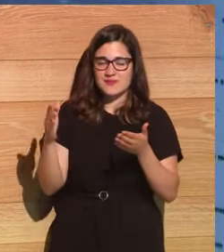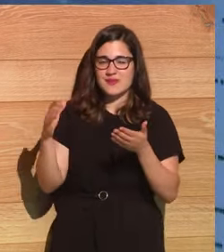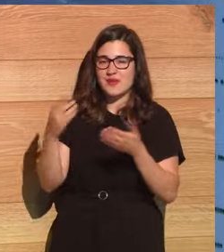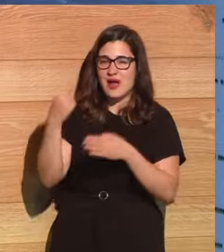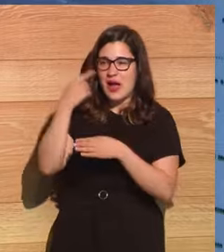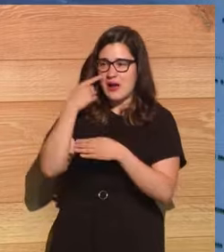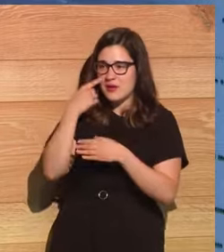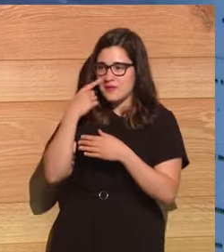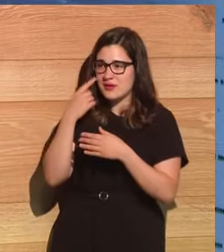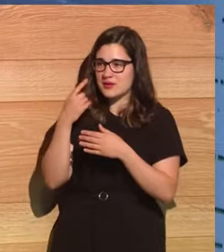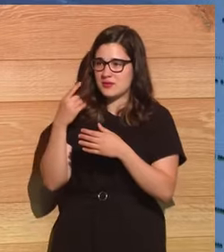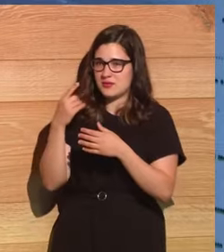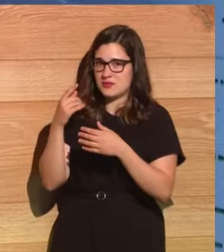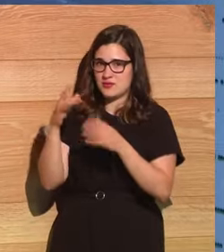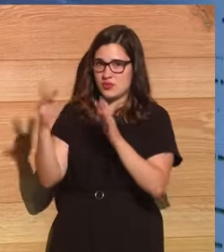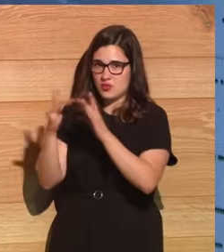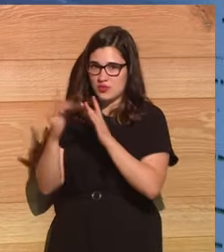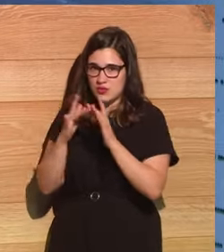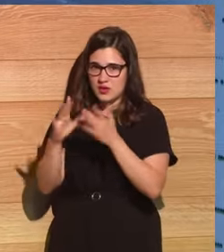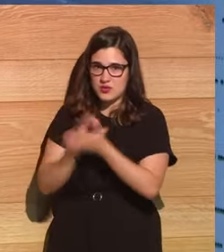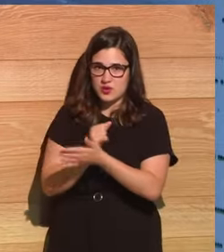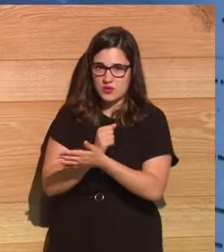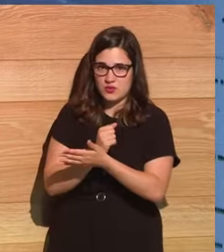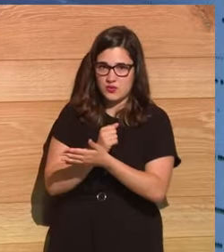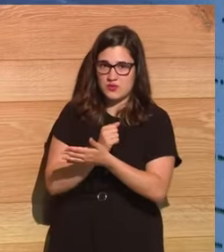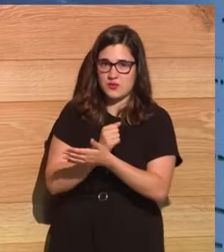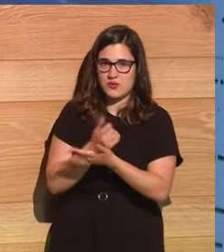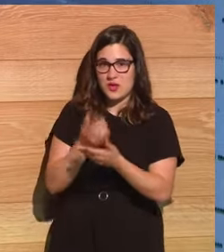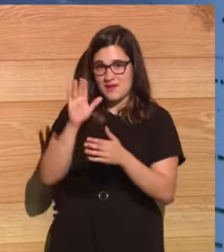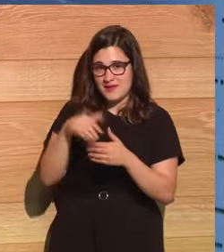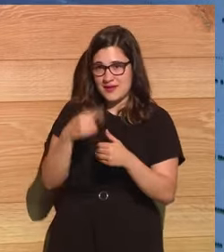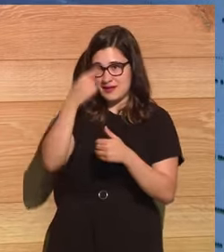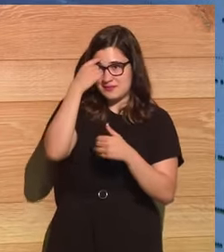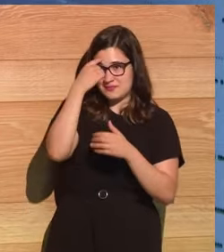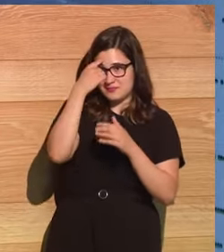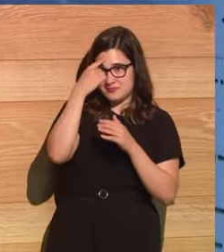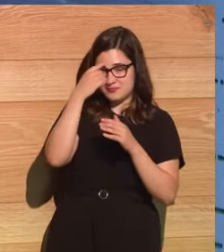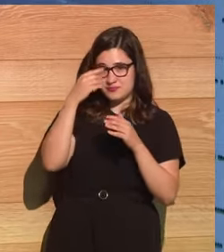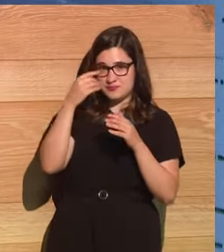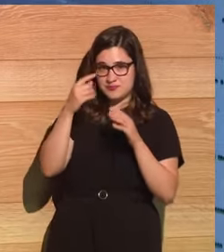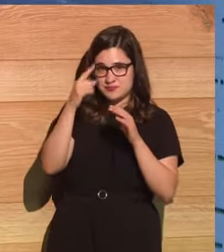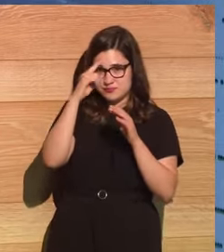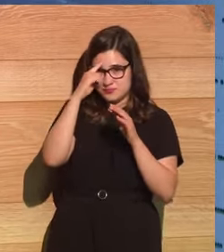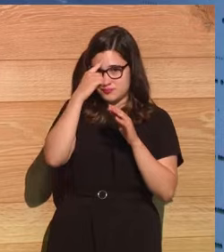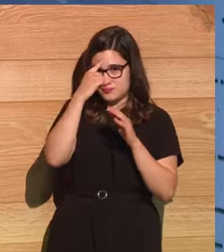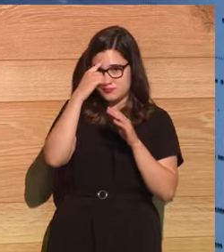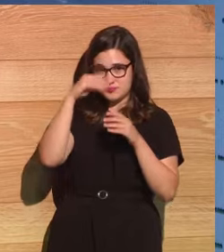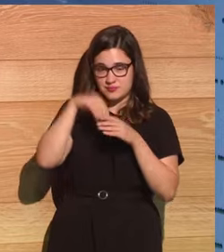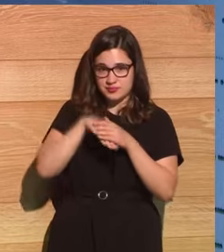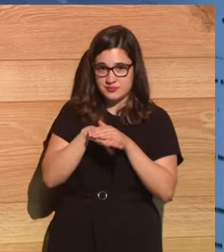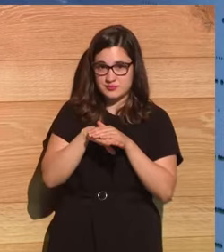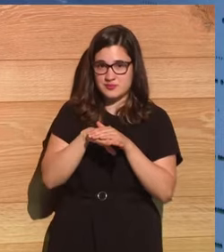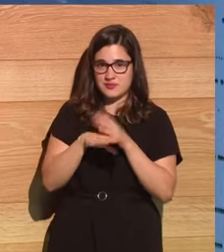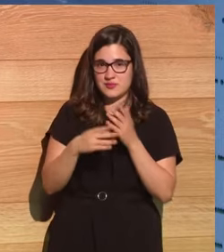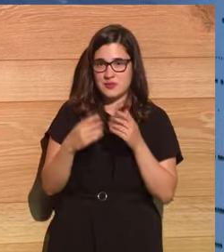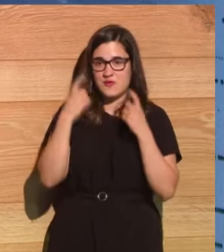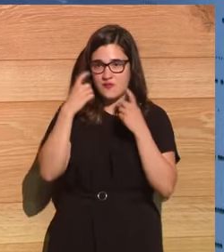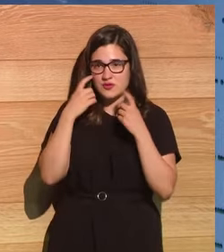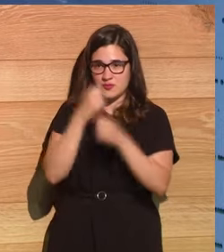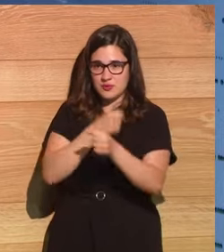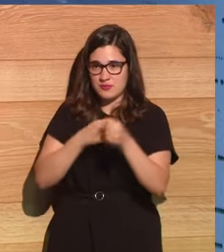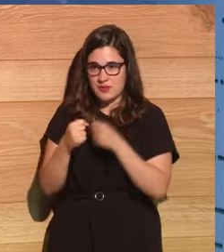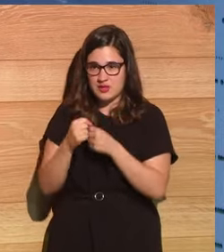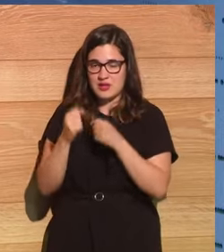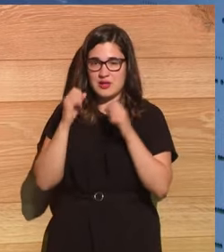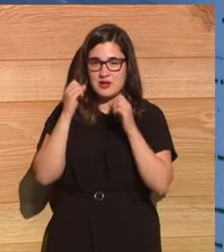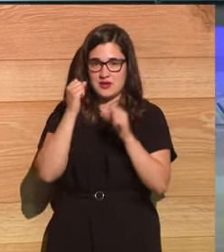pendiente del otro. Y eso en el fondo al final se queda. Quiero decir, es otra manera de ayudar a cultivar la empatía o la corresponsabilidad de los otros. Yo